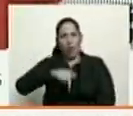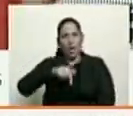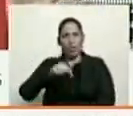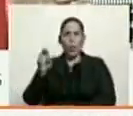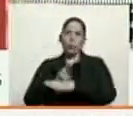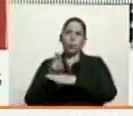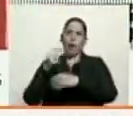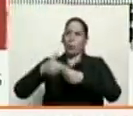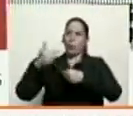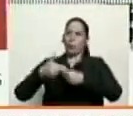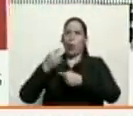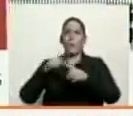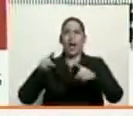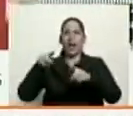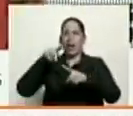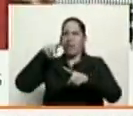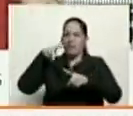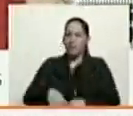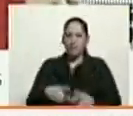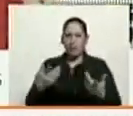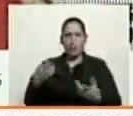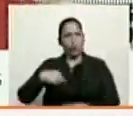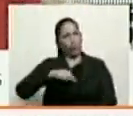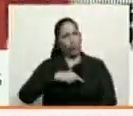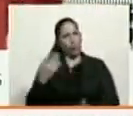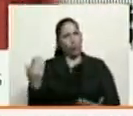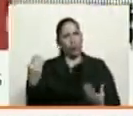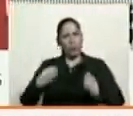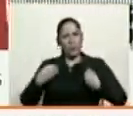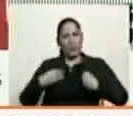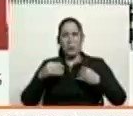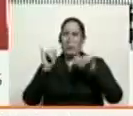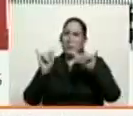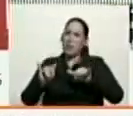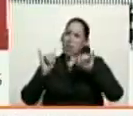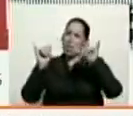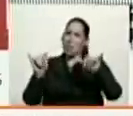utilizando el petróleo para dominar. No, vale, vivimos en la misma vecindad.